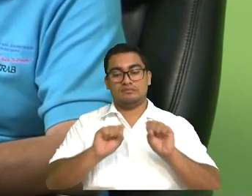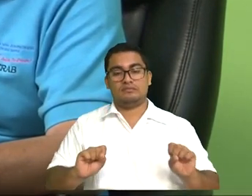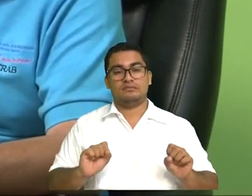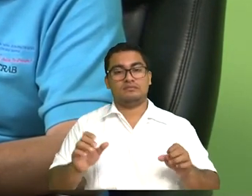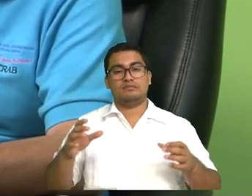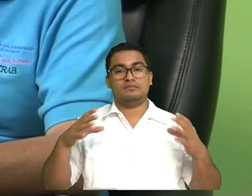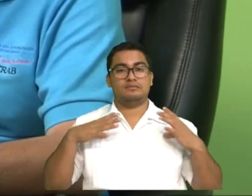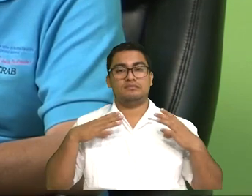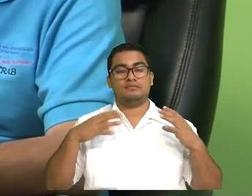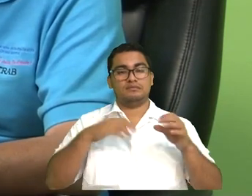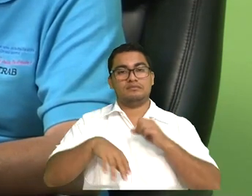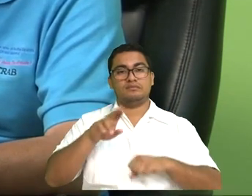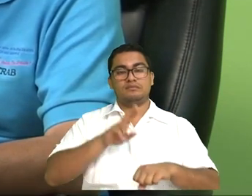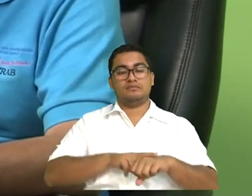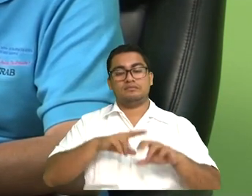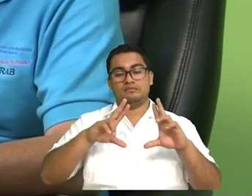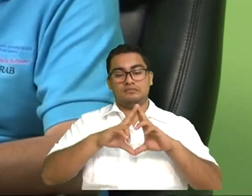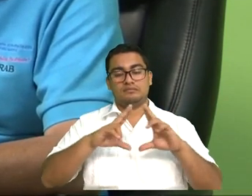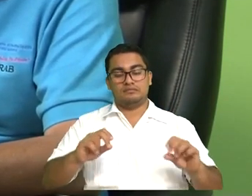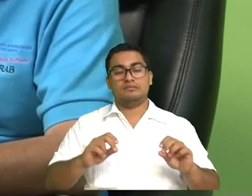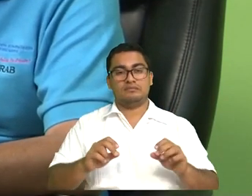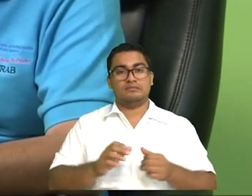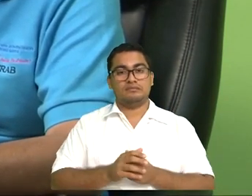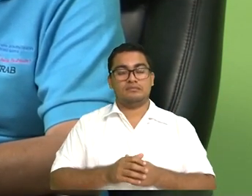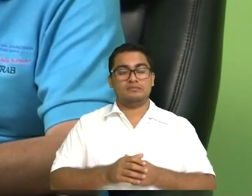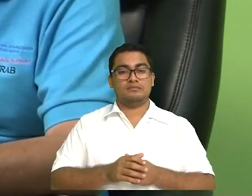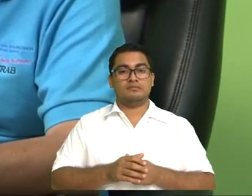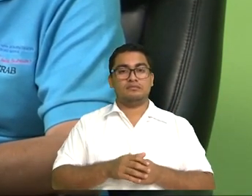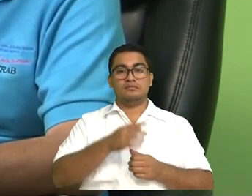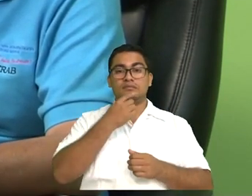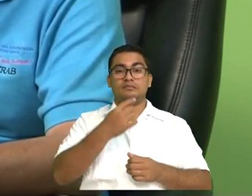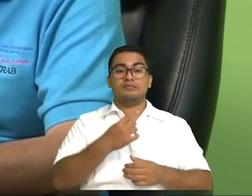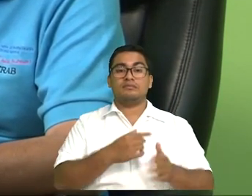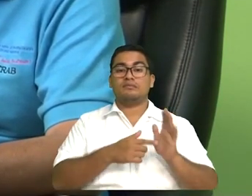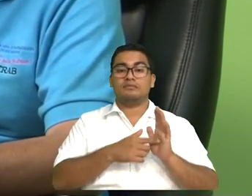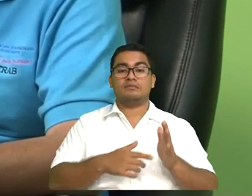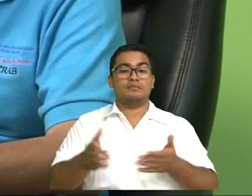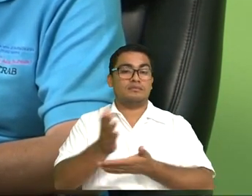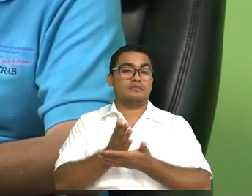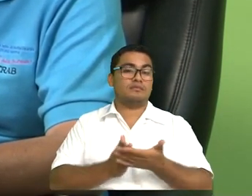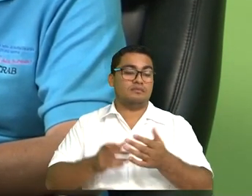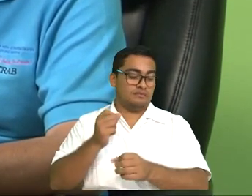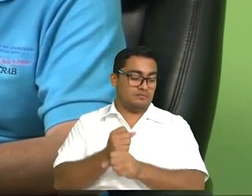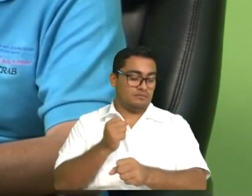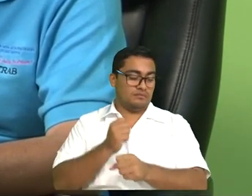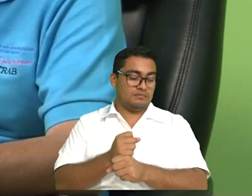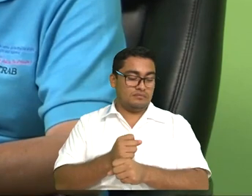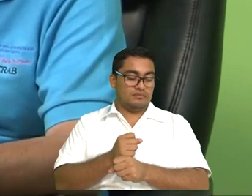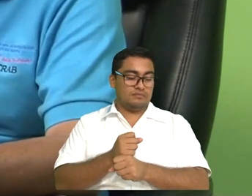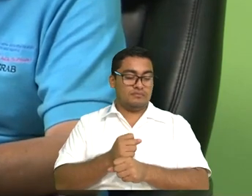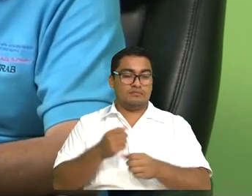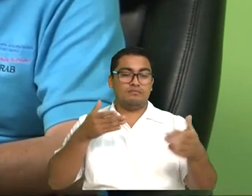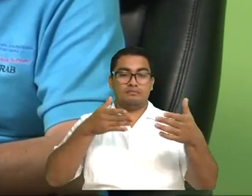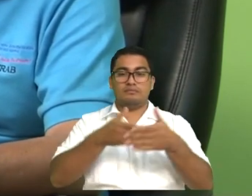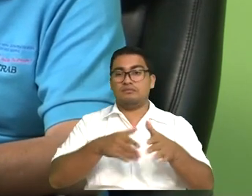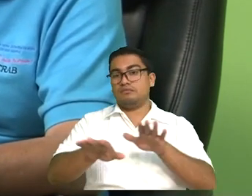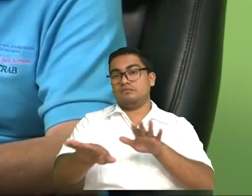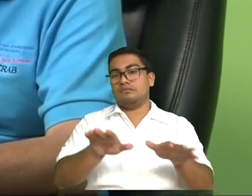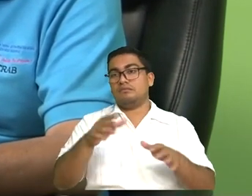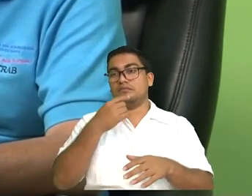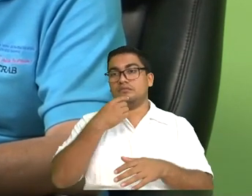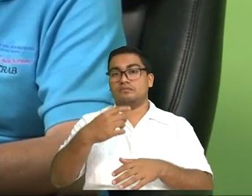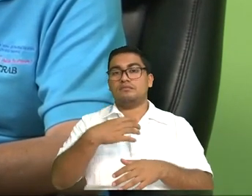feriados nacionales. Se exceptúan los trabajos que no sean susceptibles de interrupción por